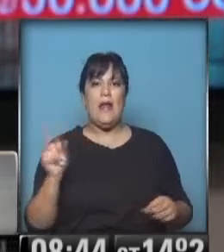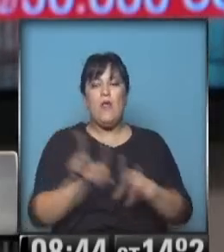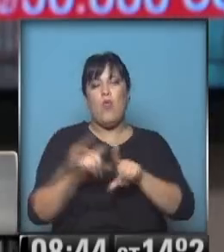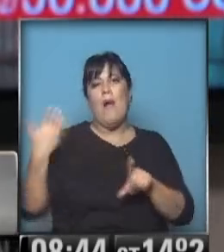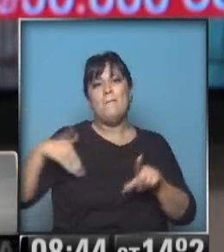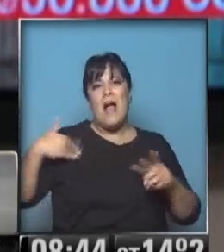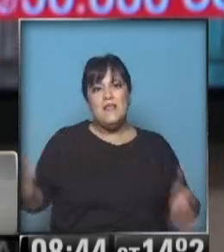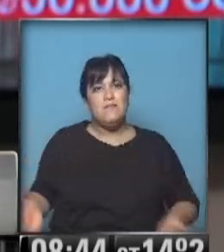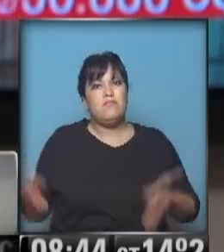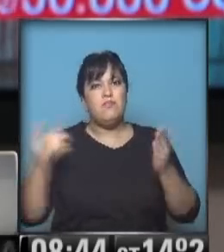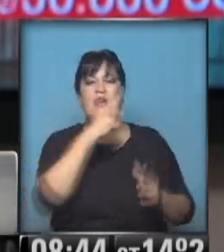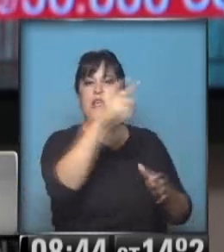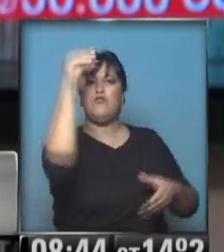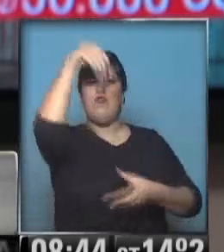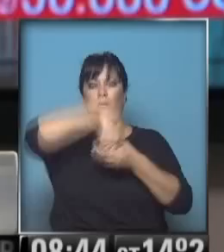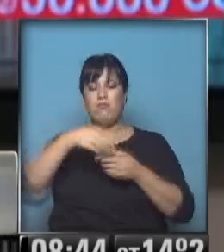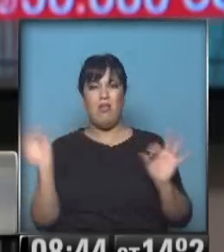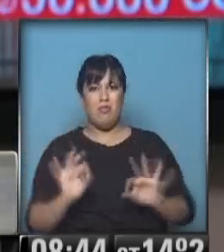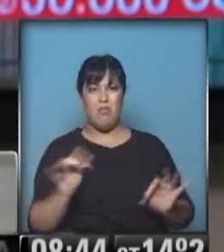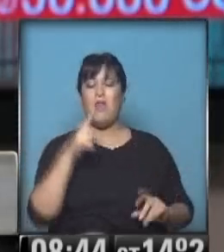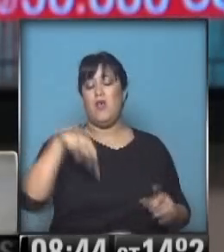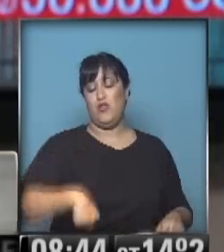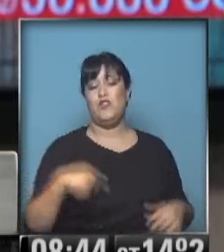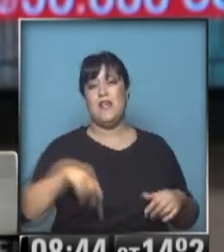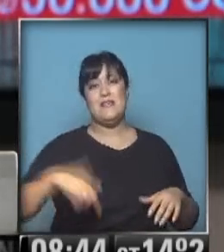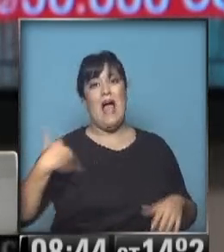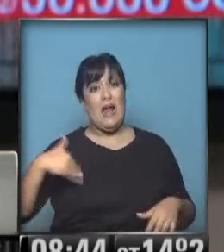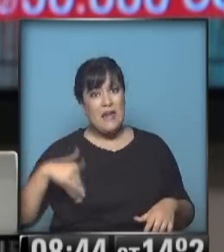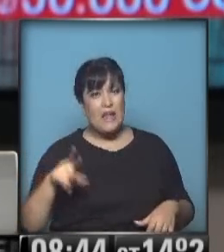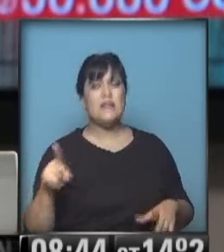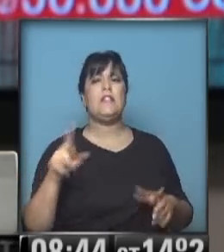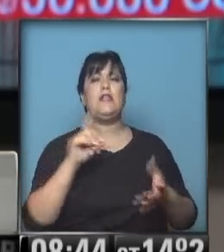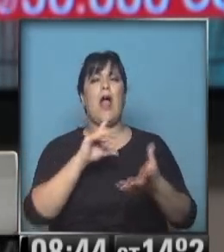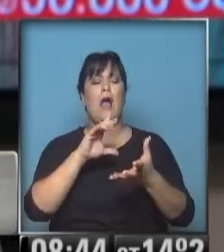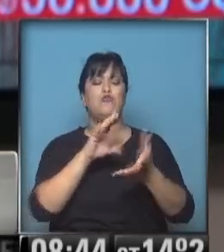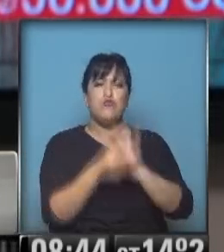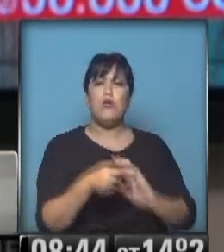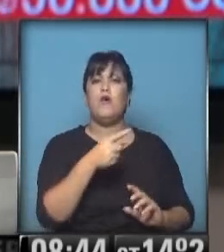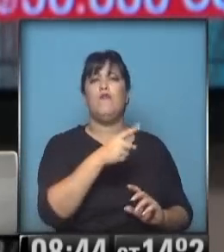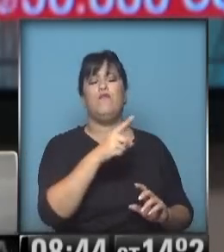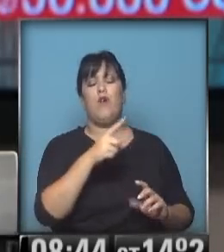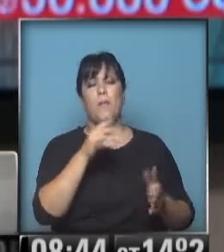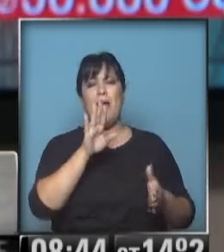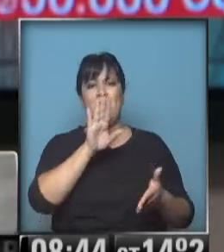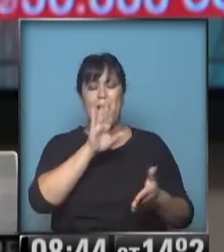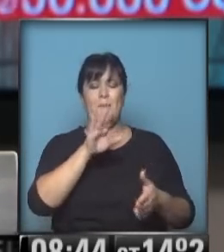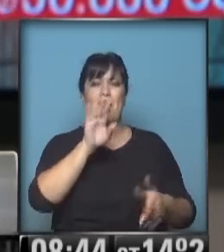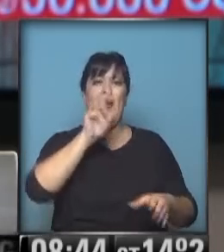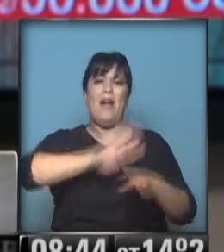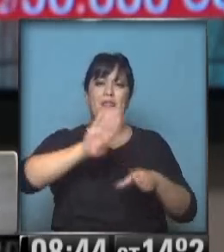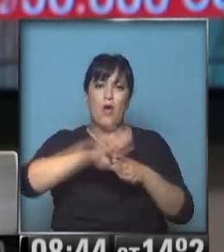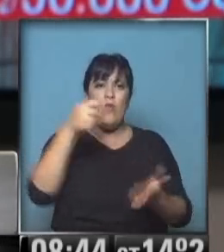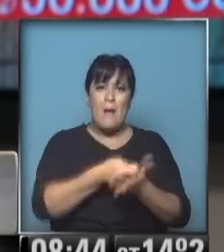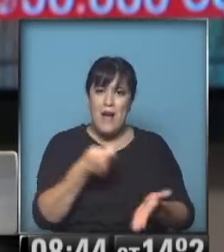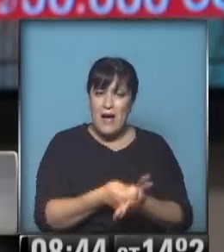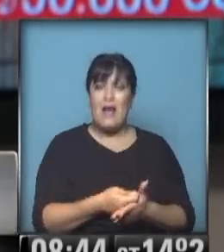internacionales por eso es que lo que está haciendo Argentina hoy cuestiona no solo las formas de reestructuración de deuda y la defensa de estas reestructuraciones de deuda